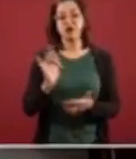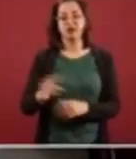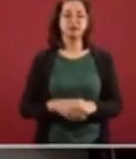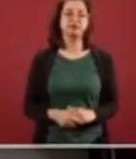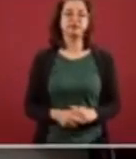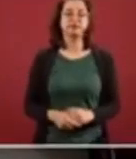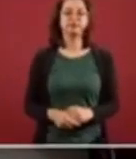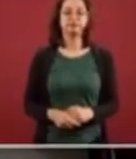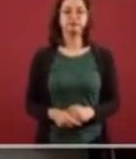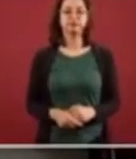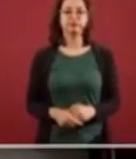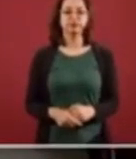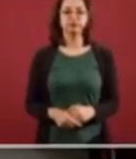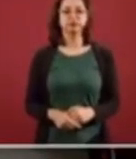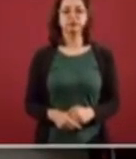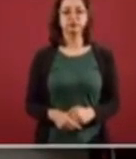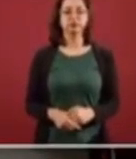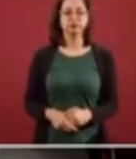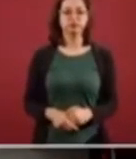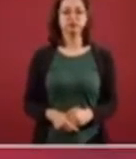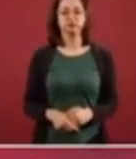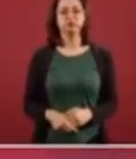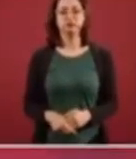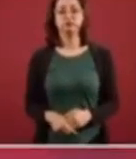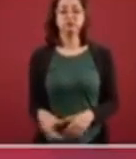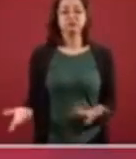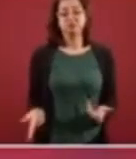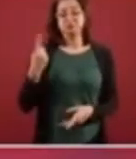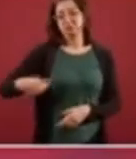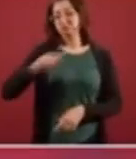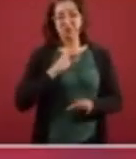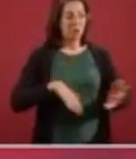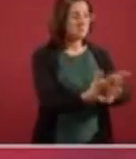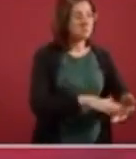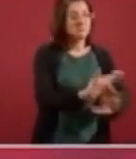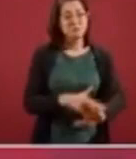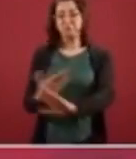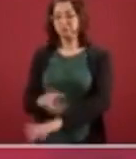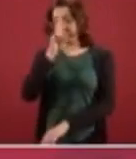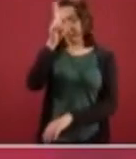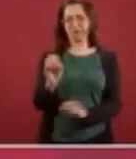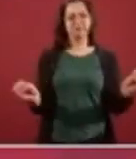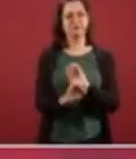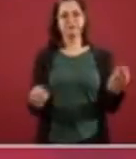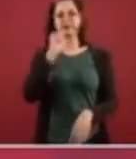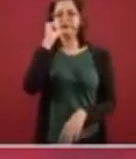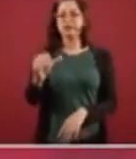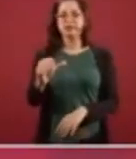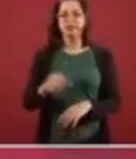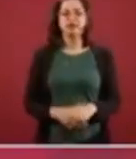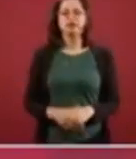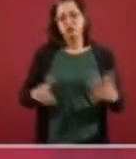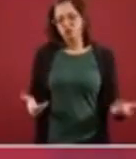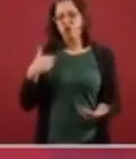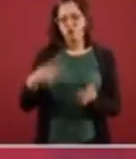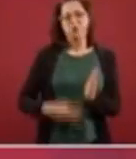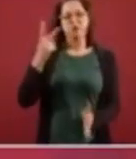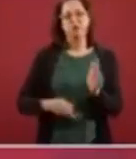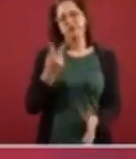Primero, comentar esto. Nosotros no perseguimos a nadie. Me refiero a los opositores